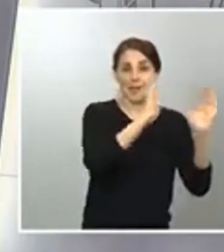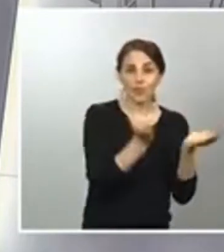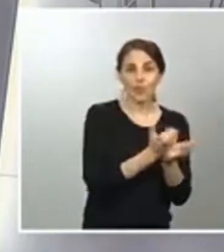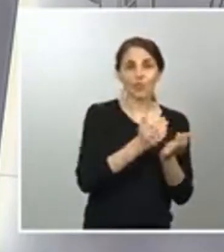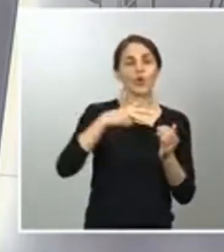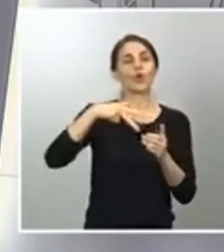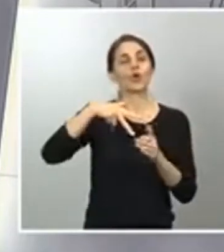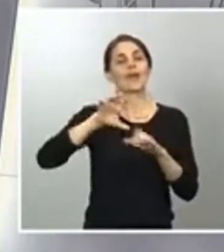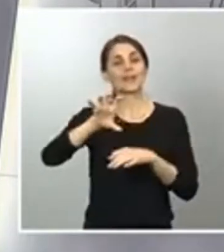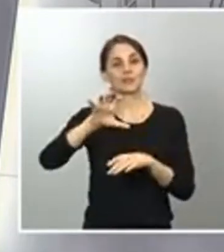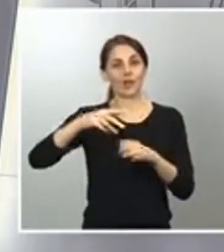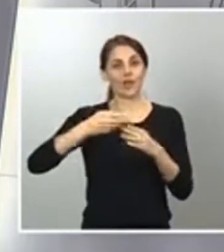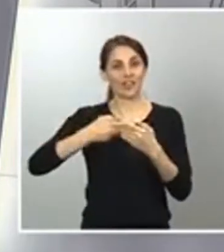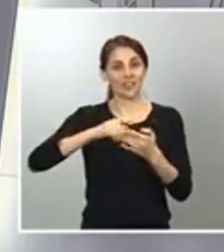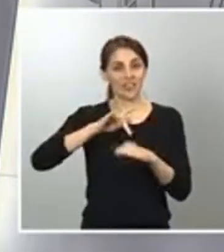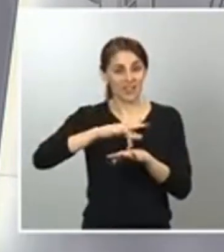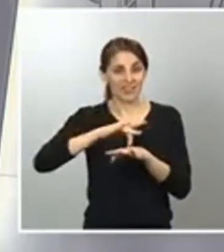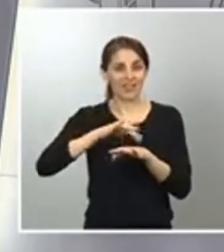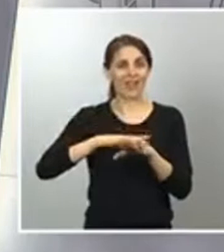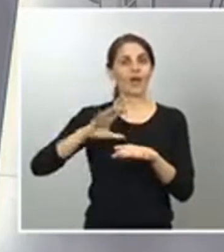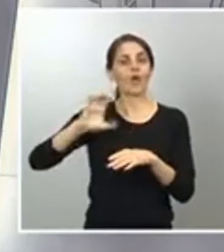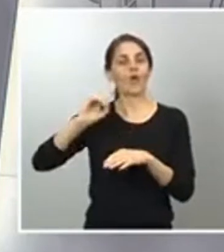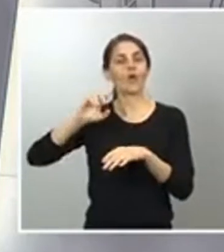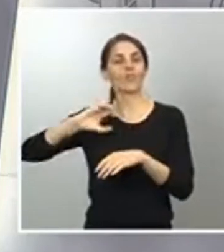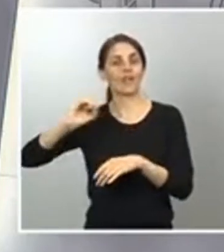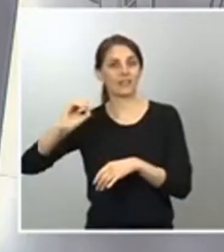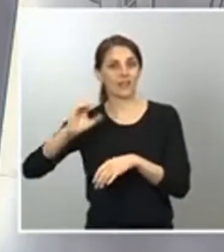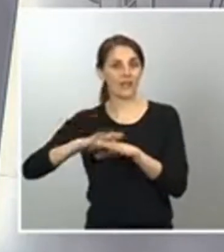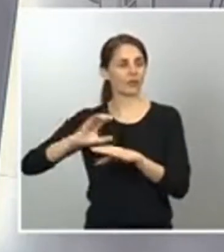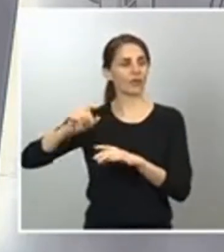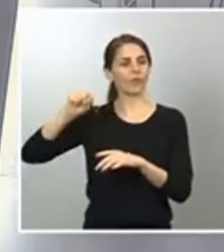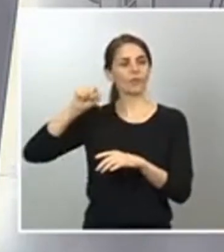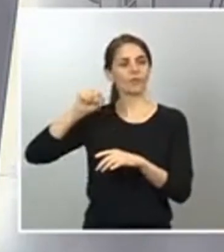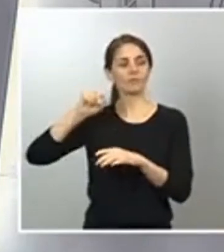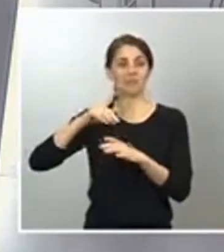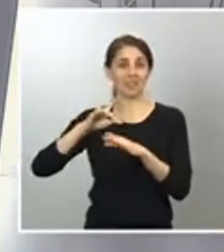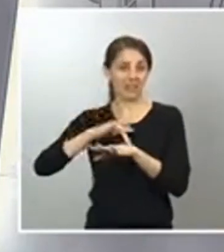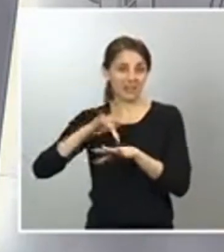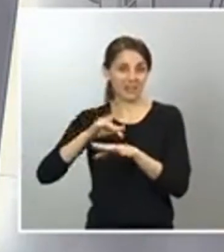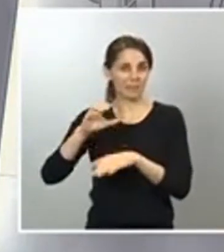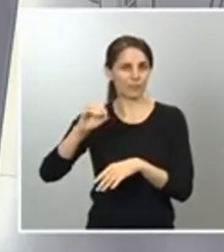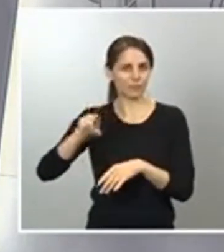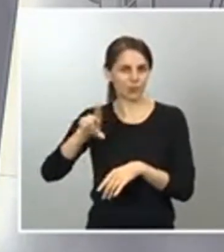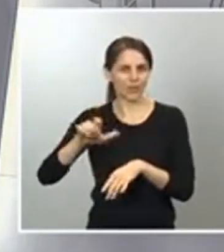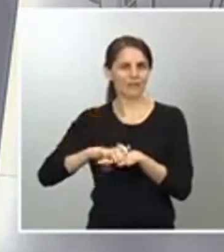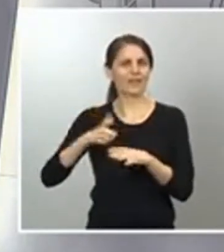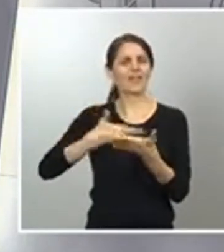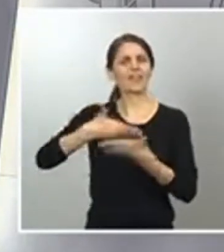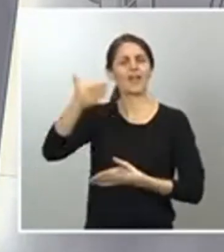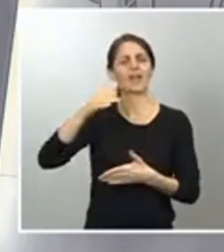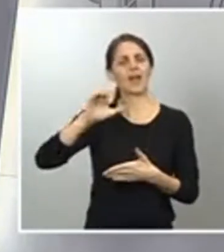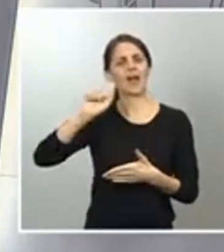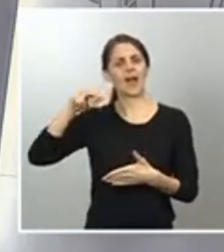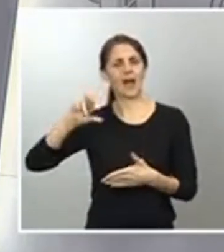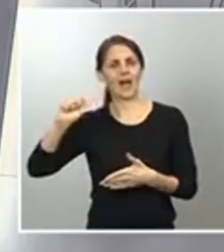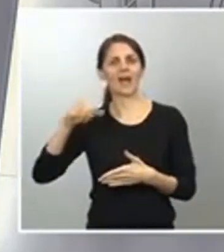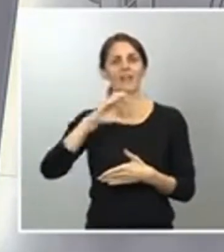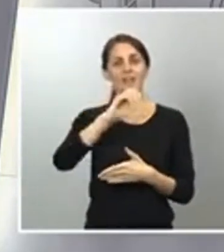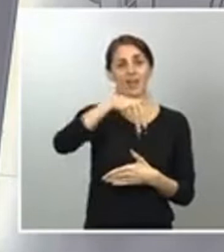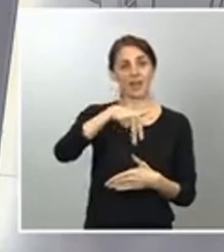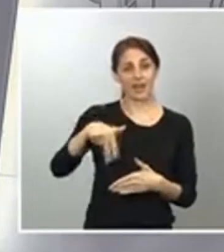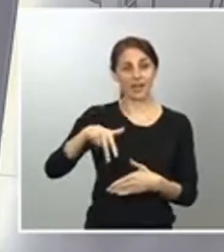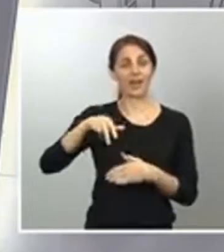Onda Cero, Dirigente Digital, El Diario.es, Capital Madrid, Diari Ara, CNN, Canal Sur y Redacción